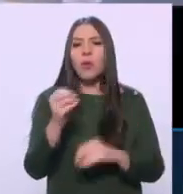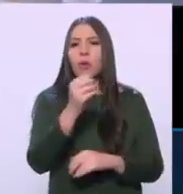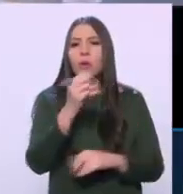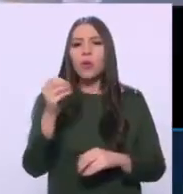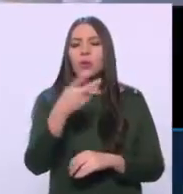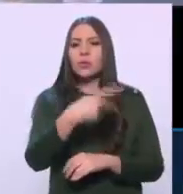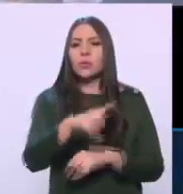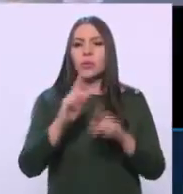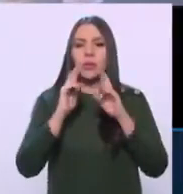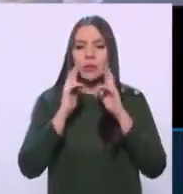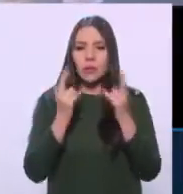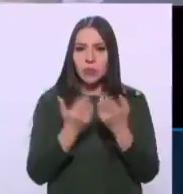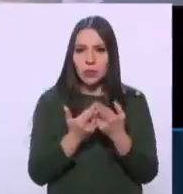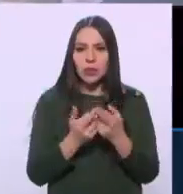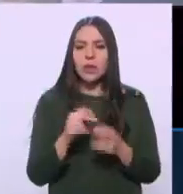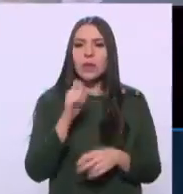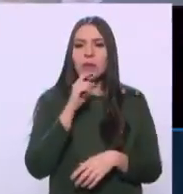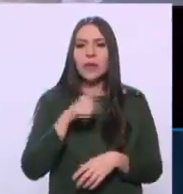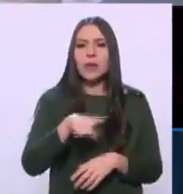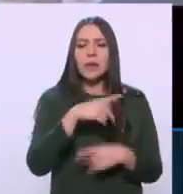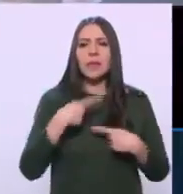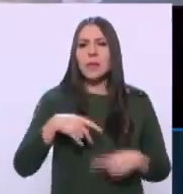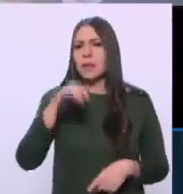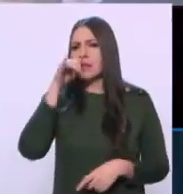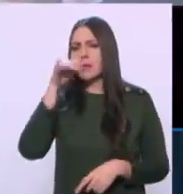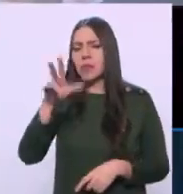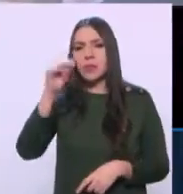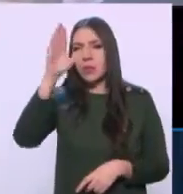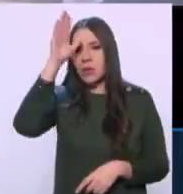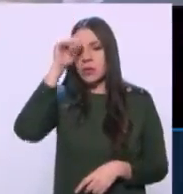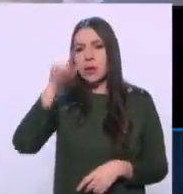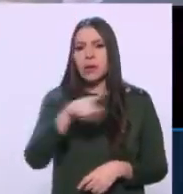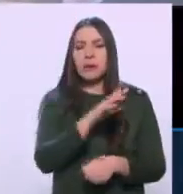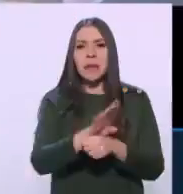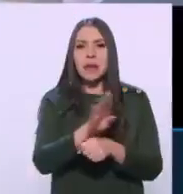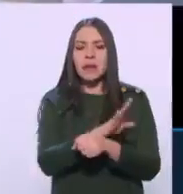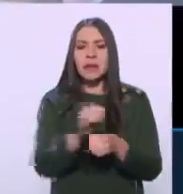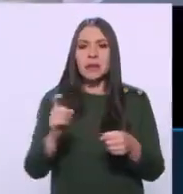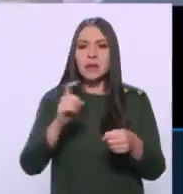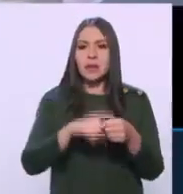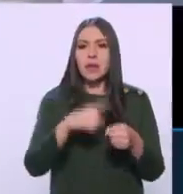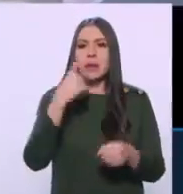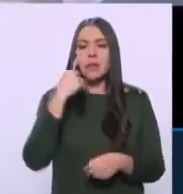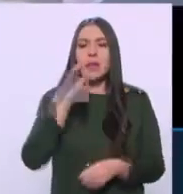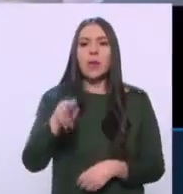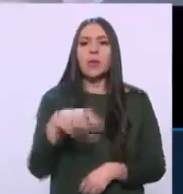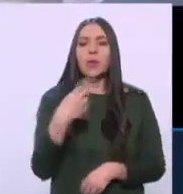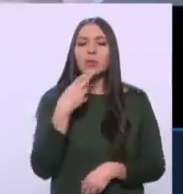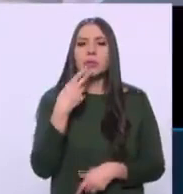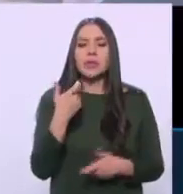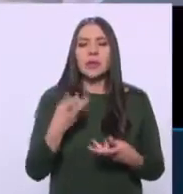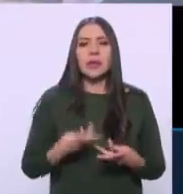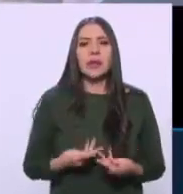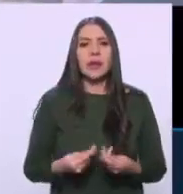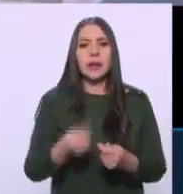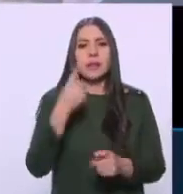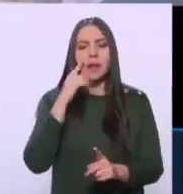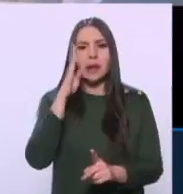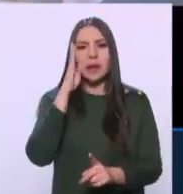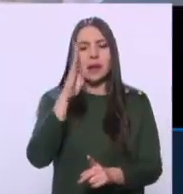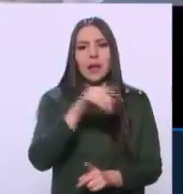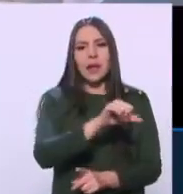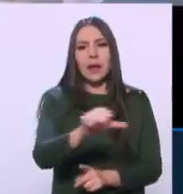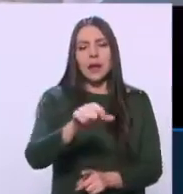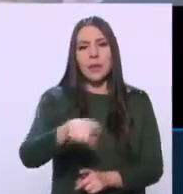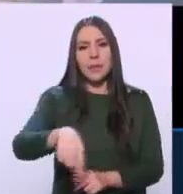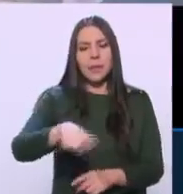la posibilidad de quejas por parte de los beneficiarios para que puedan hacer uso adecuado de estos recursos que van dirigidos a estas